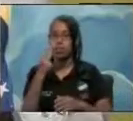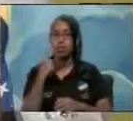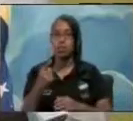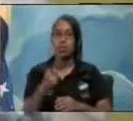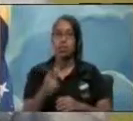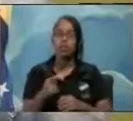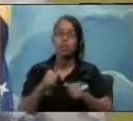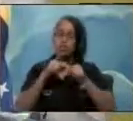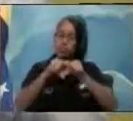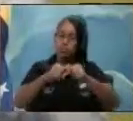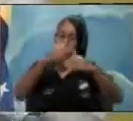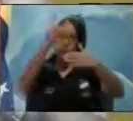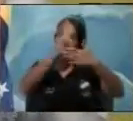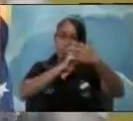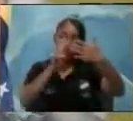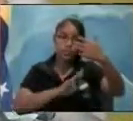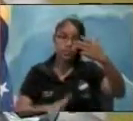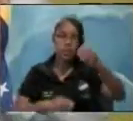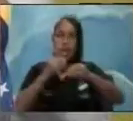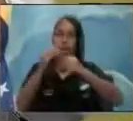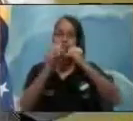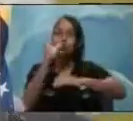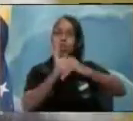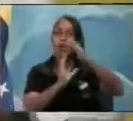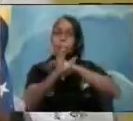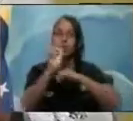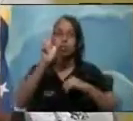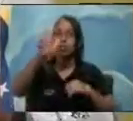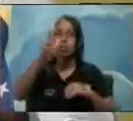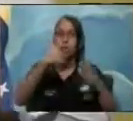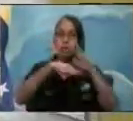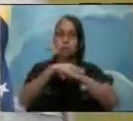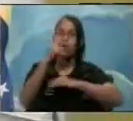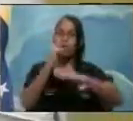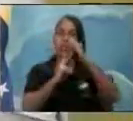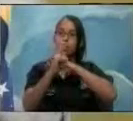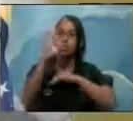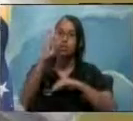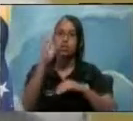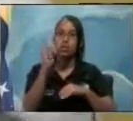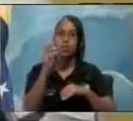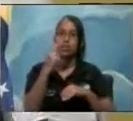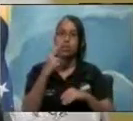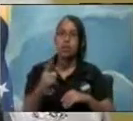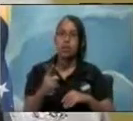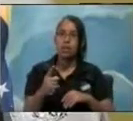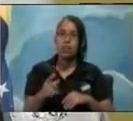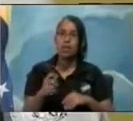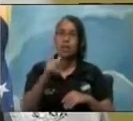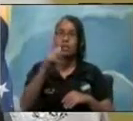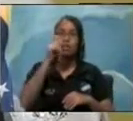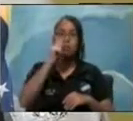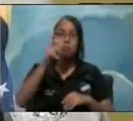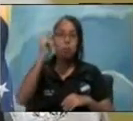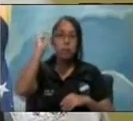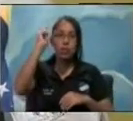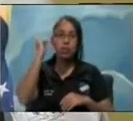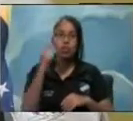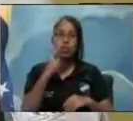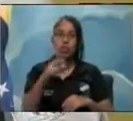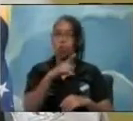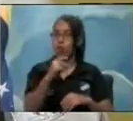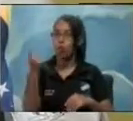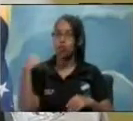lectura conmigo, estamos estudiando Hechos capítulo 3, vamos por el versículo 6. Dice, más Pedro dijo, no tengo